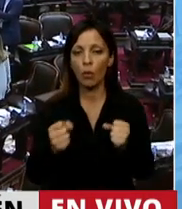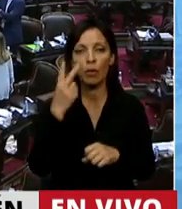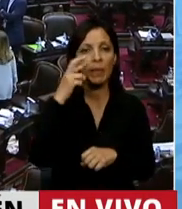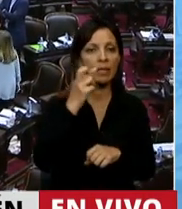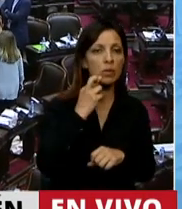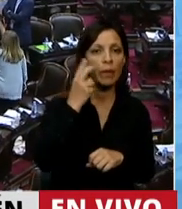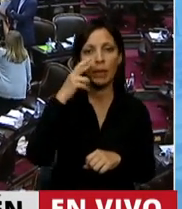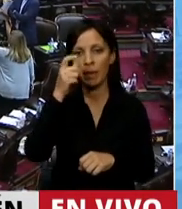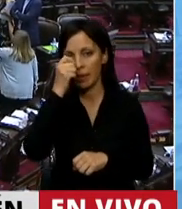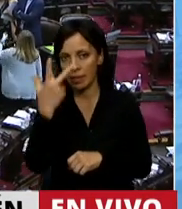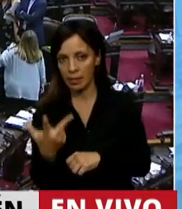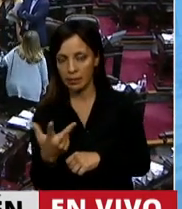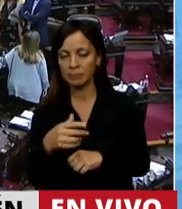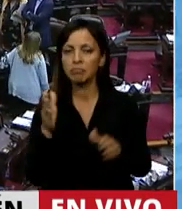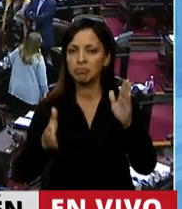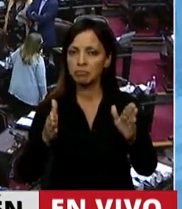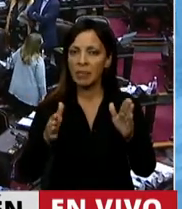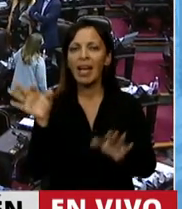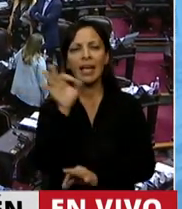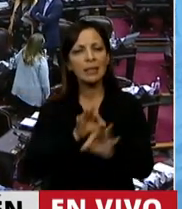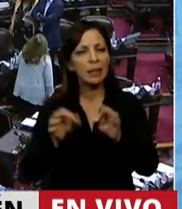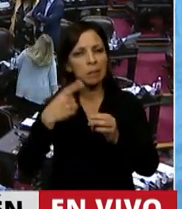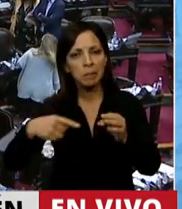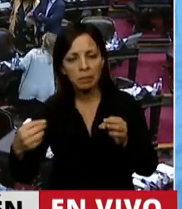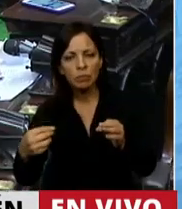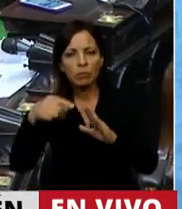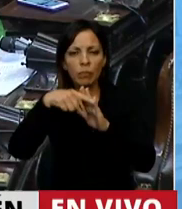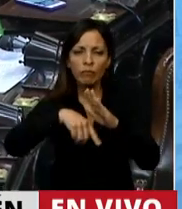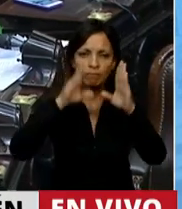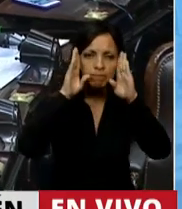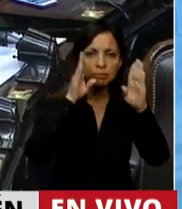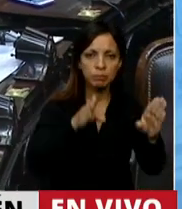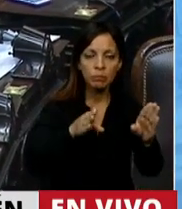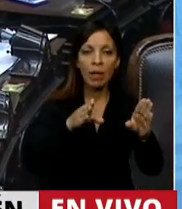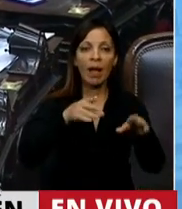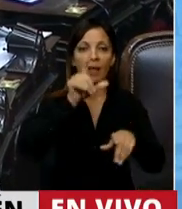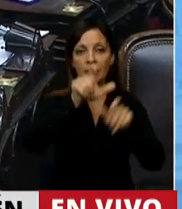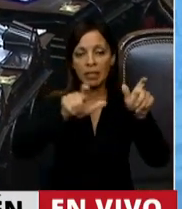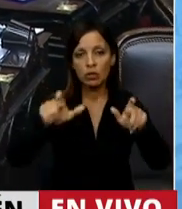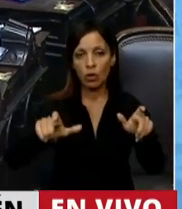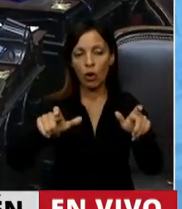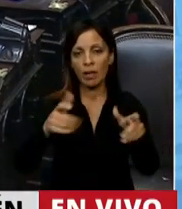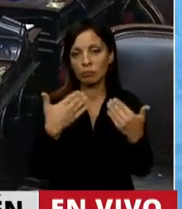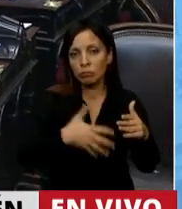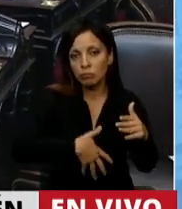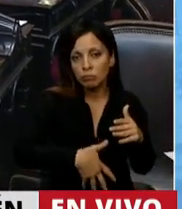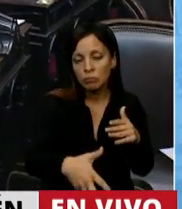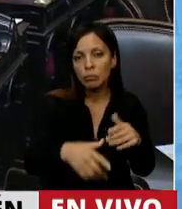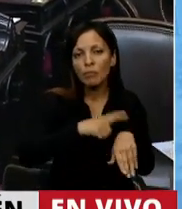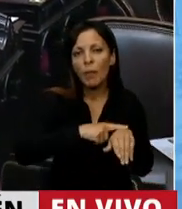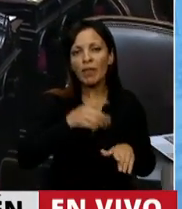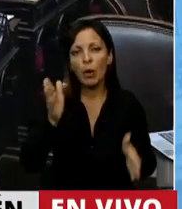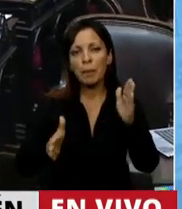2019-2023. Esta estrategia propone una profundización de la atención transversal de las personas gestantes en el